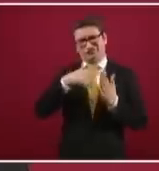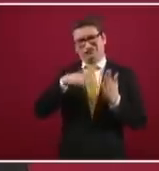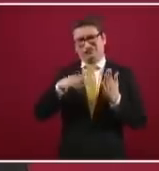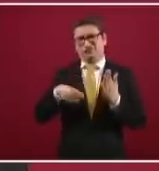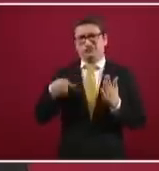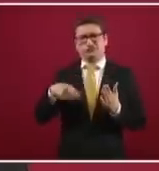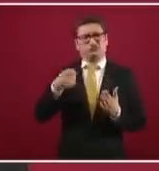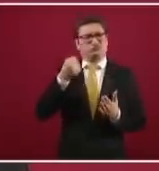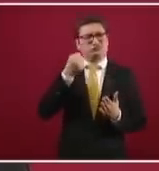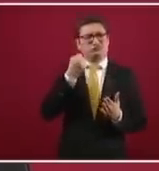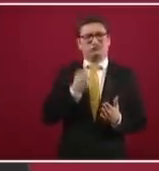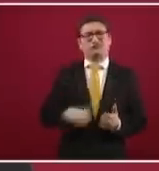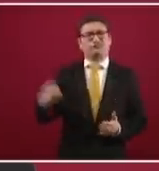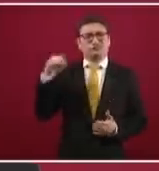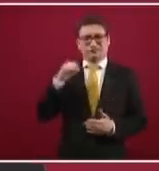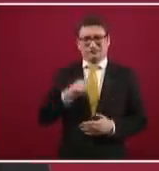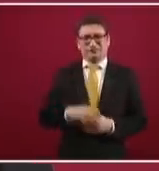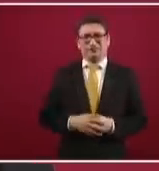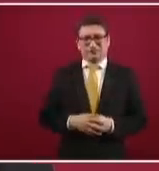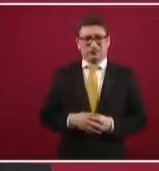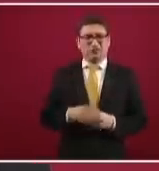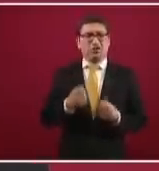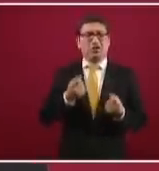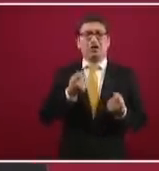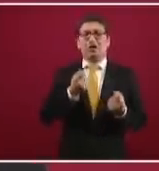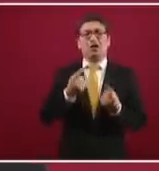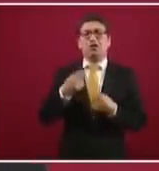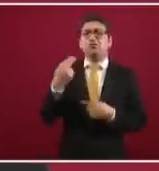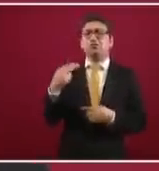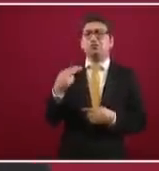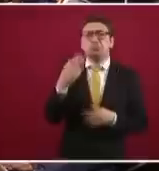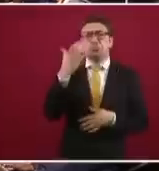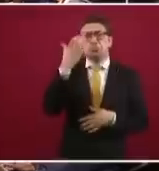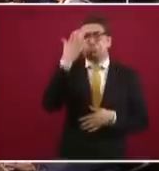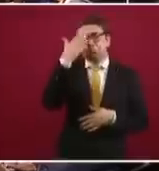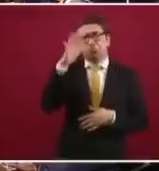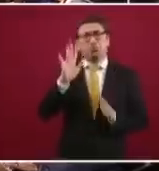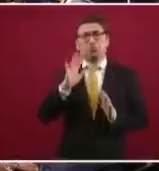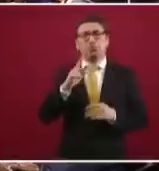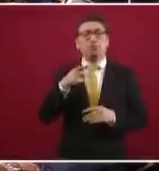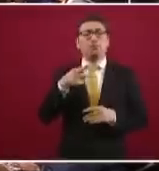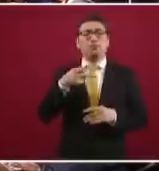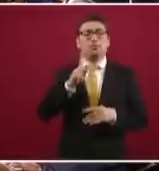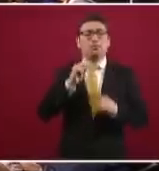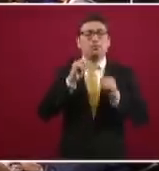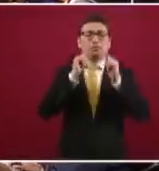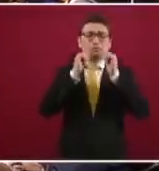espléndidos, muchos no conocidos, pero muy buenos.